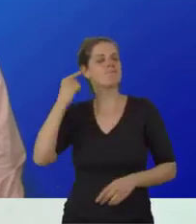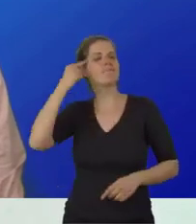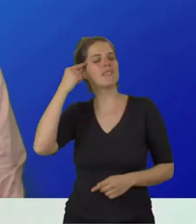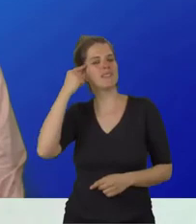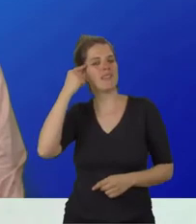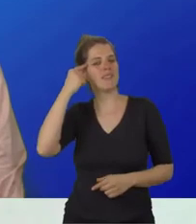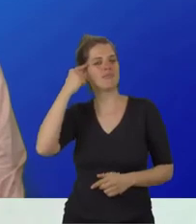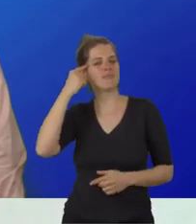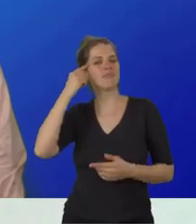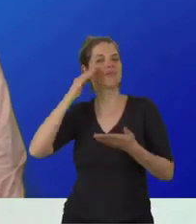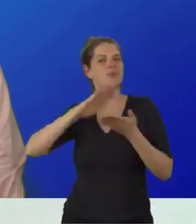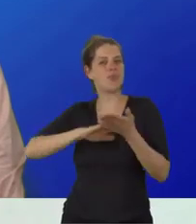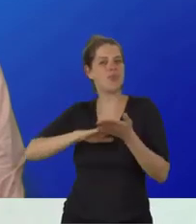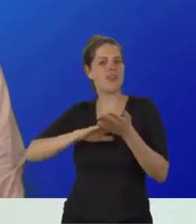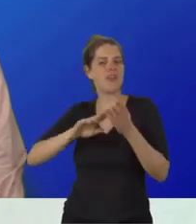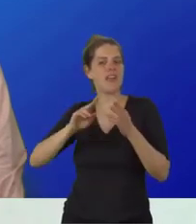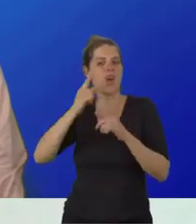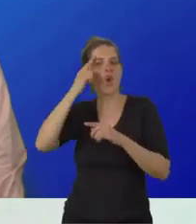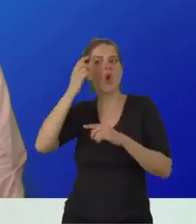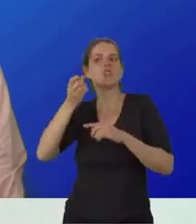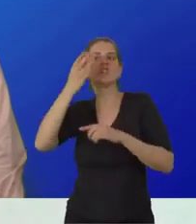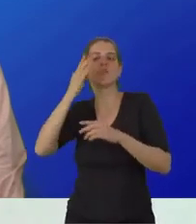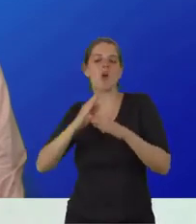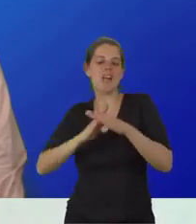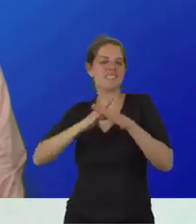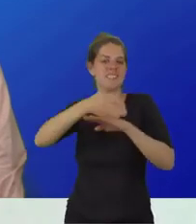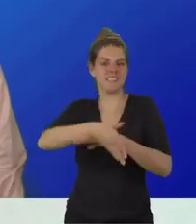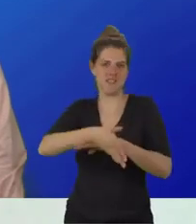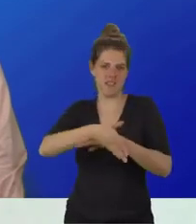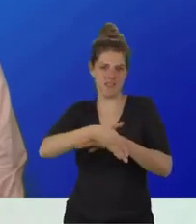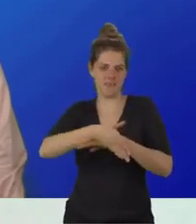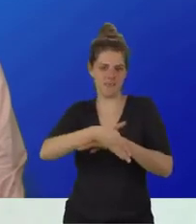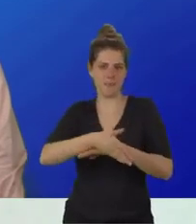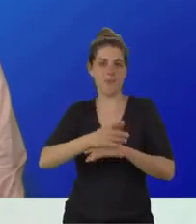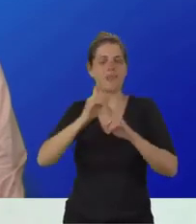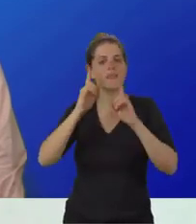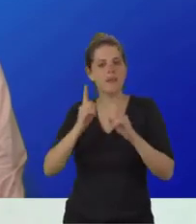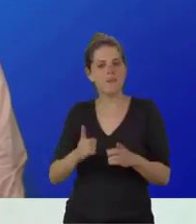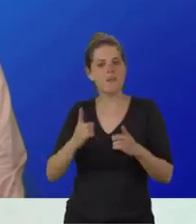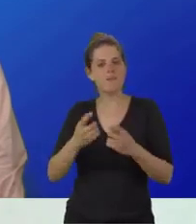nosotros sobre el concepto de accesibilidad y nos